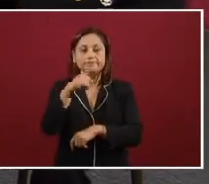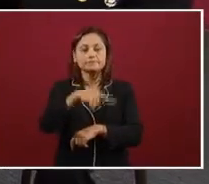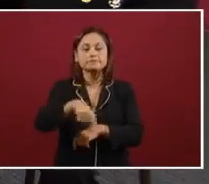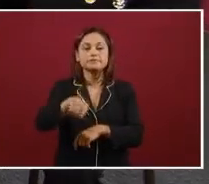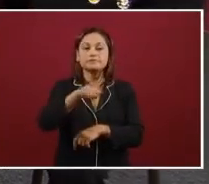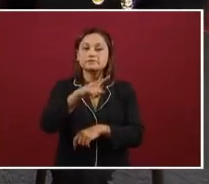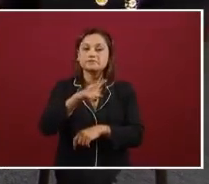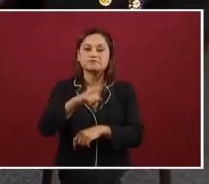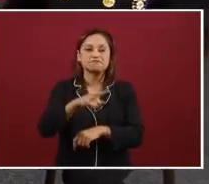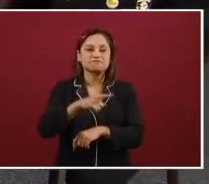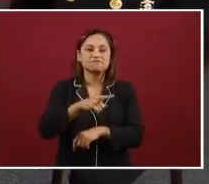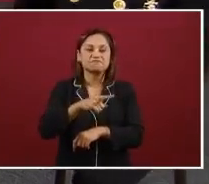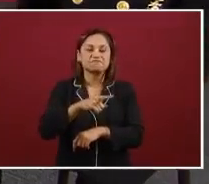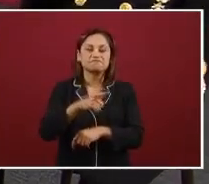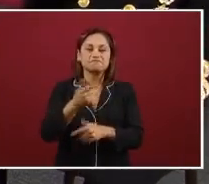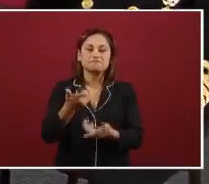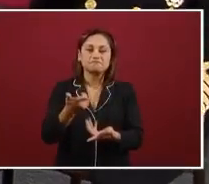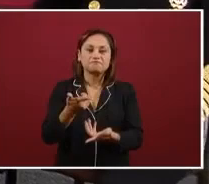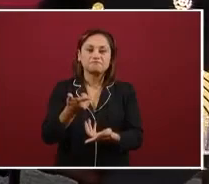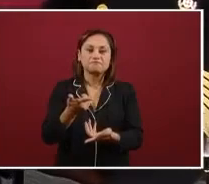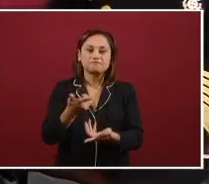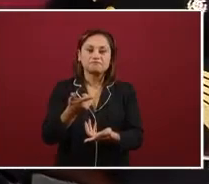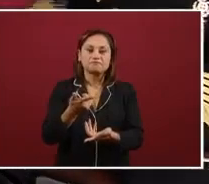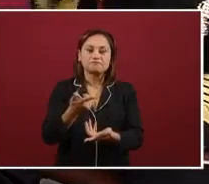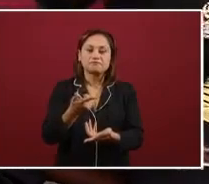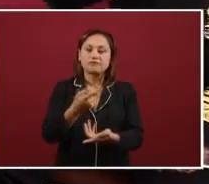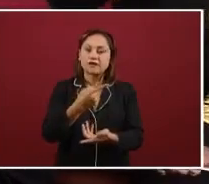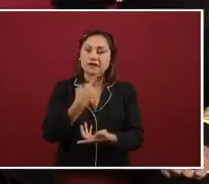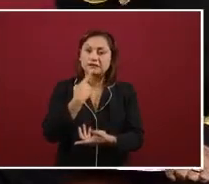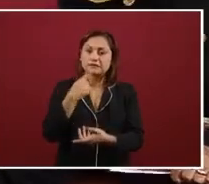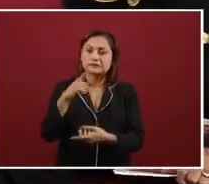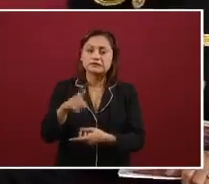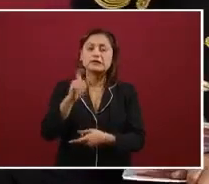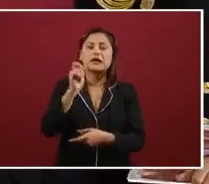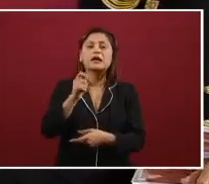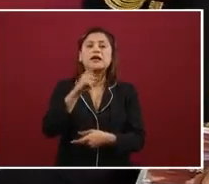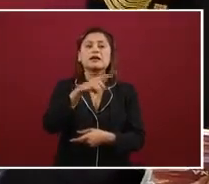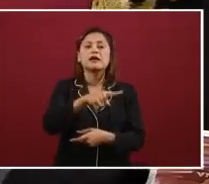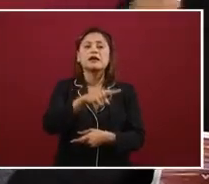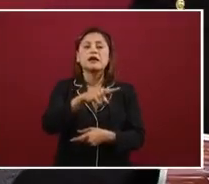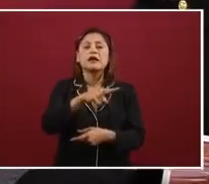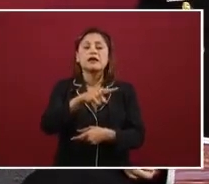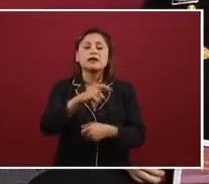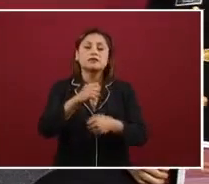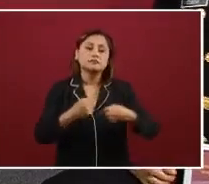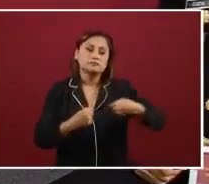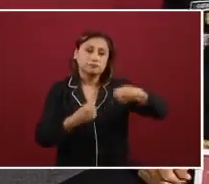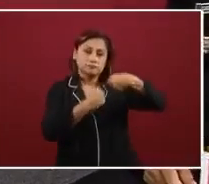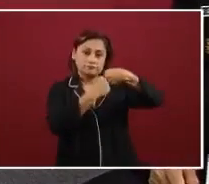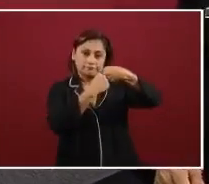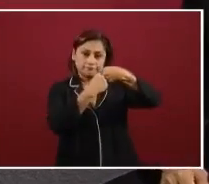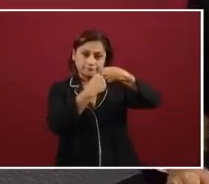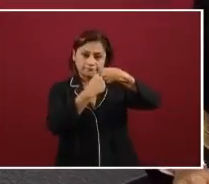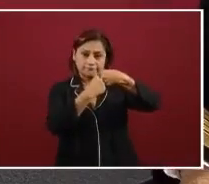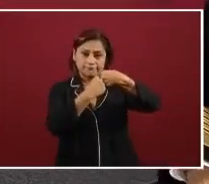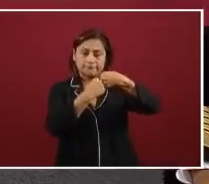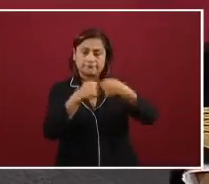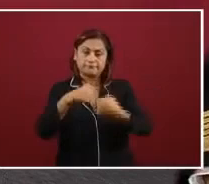que en los estados fronterizos se utilizan estos carros